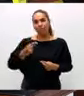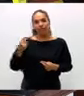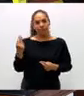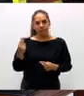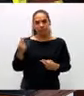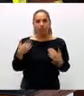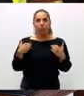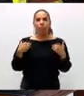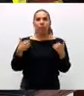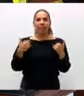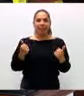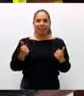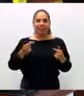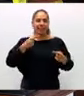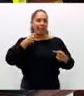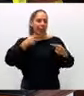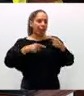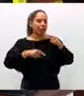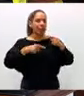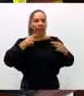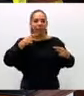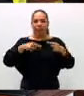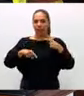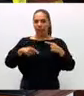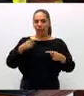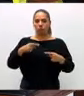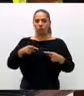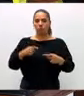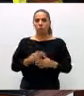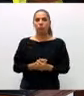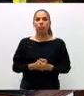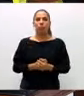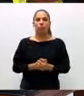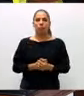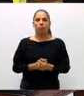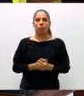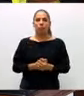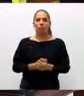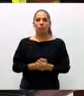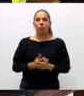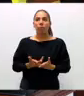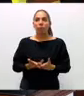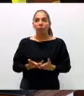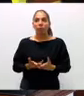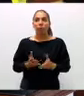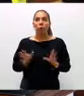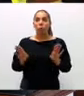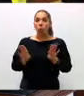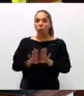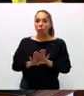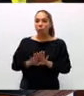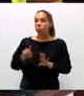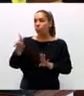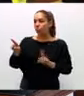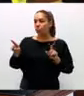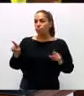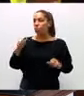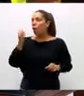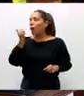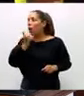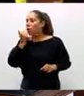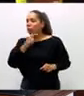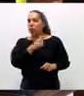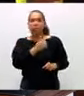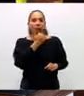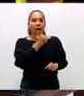diálogo, pero afortunadamente hay un elemento que tienen en común los dos, que son las y los estudiantes. Entonces, cuando